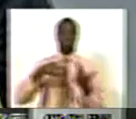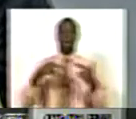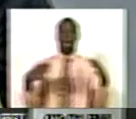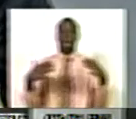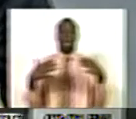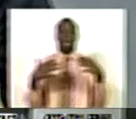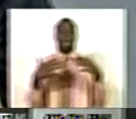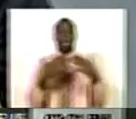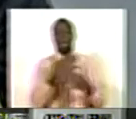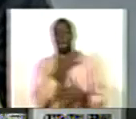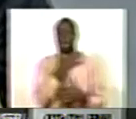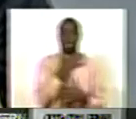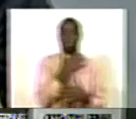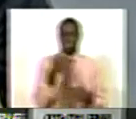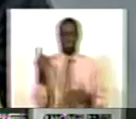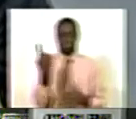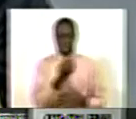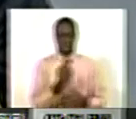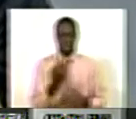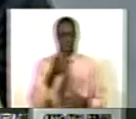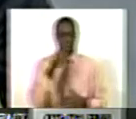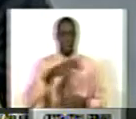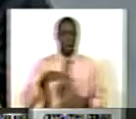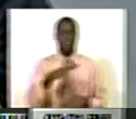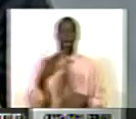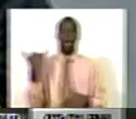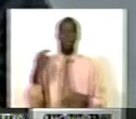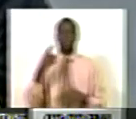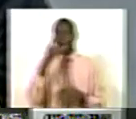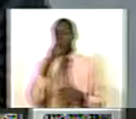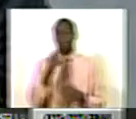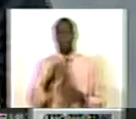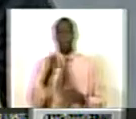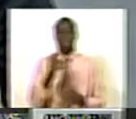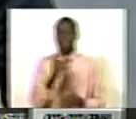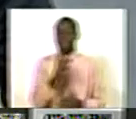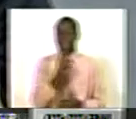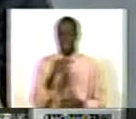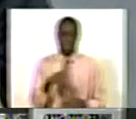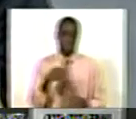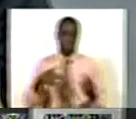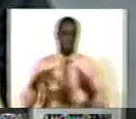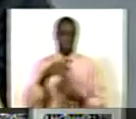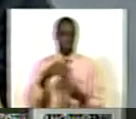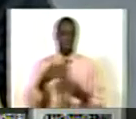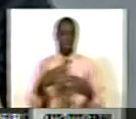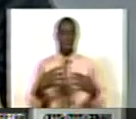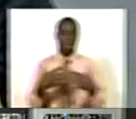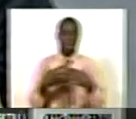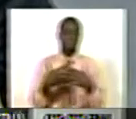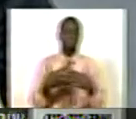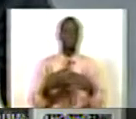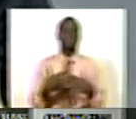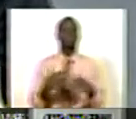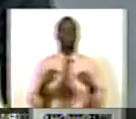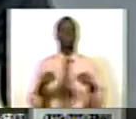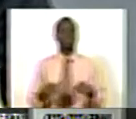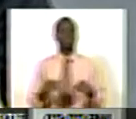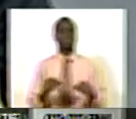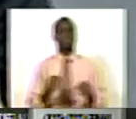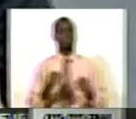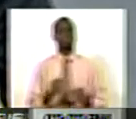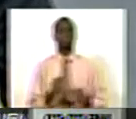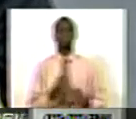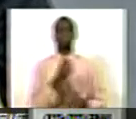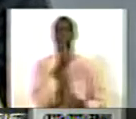lugar a duda, lo vivimos así como pueblo, el año más difícil de la revolución bolivariana. Y en ese sentido, la capacidad de resistir